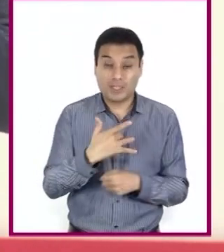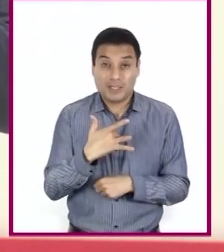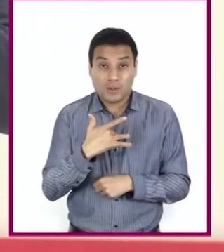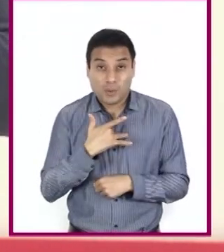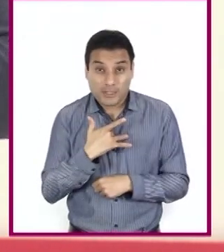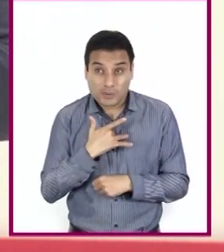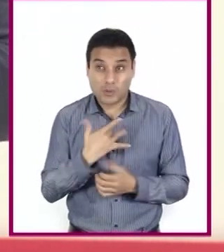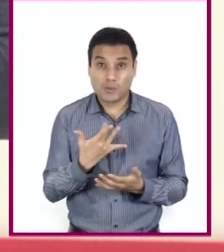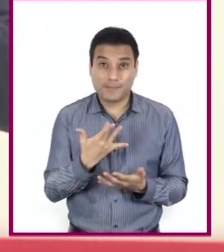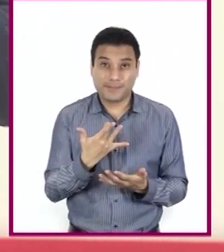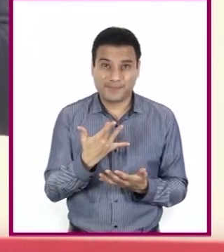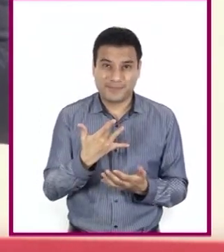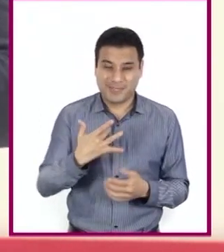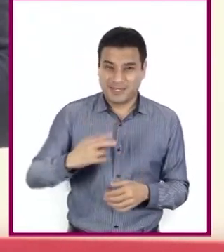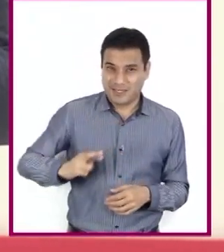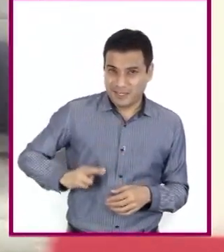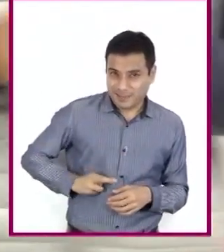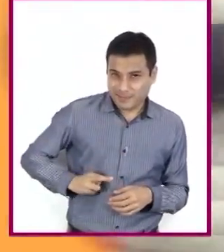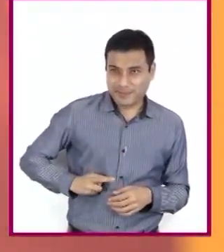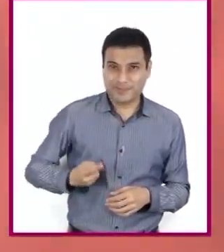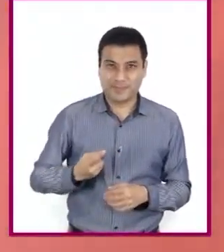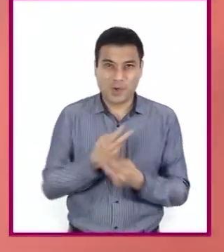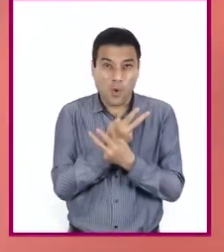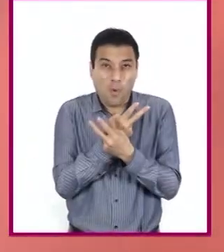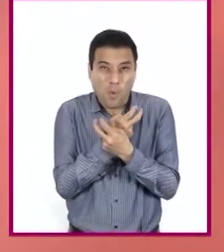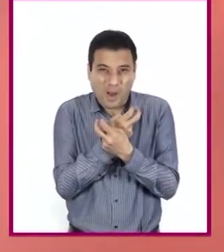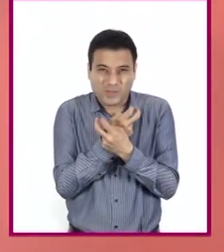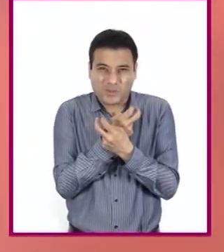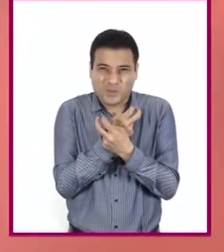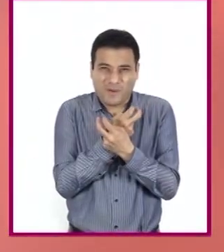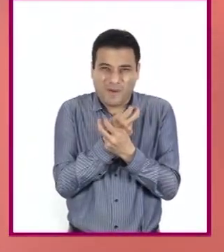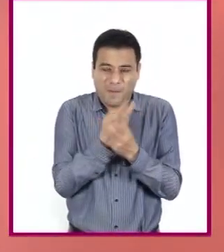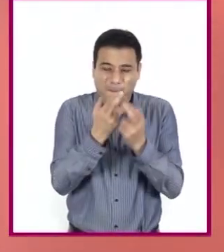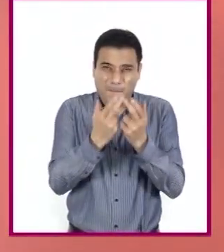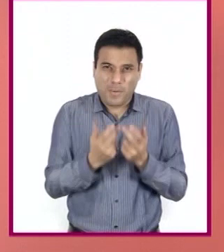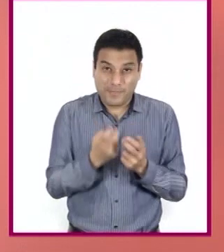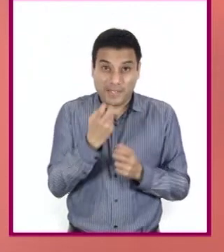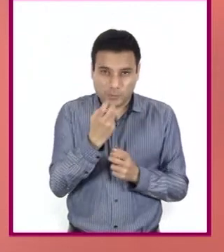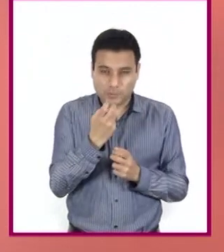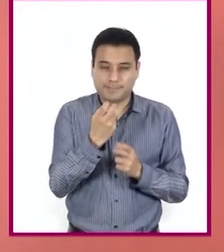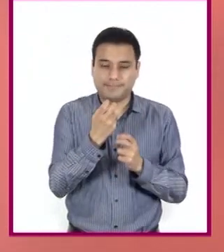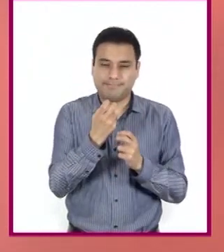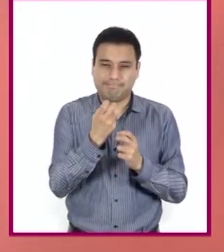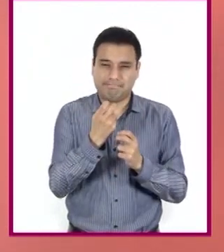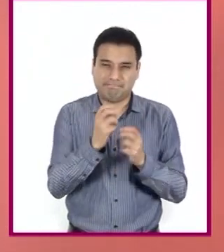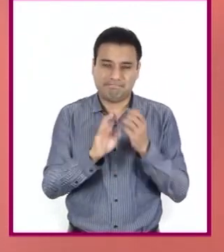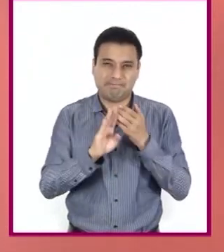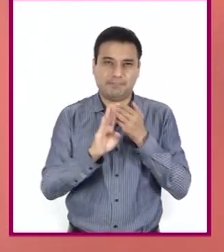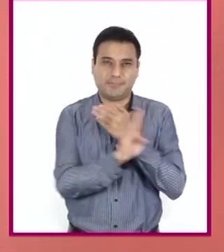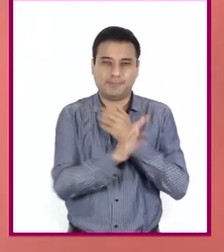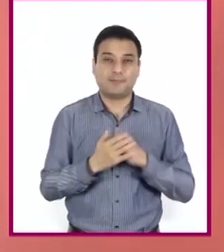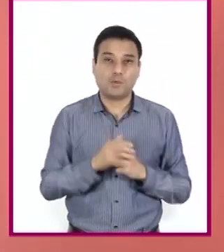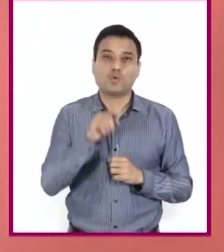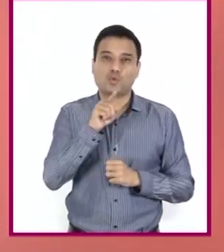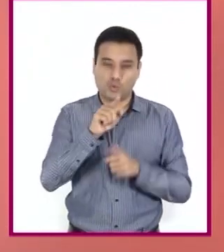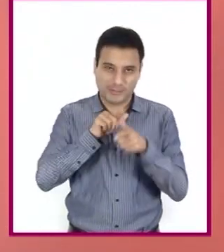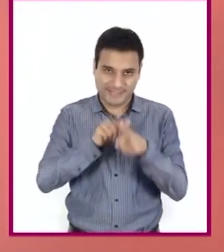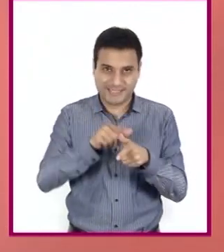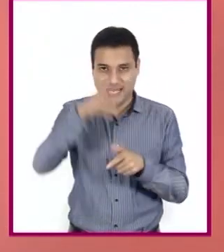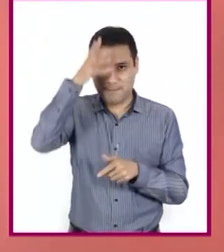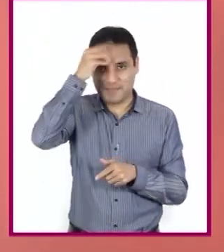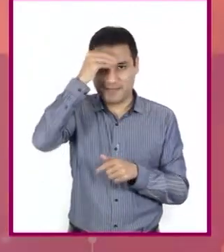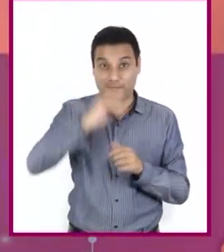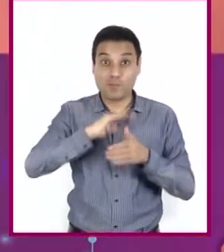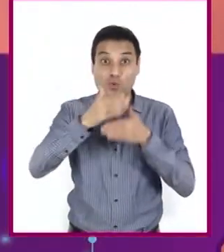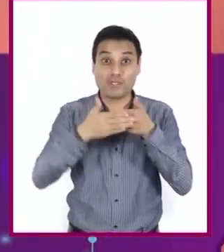cardiovasculares, enfermedad renal y osteoporosis. Es importante que sigan aprendiendo y comiencen la preparación para su examen